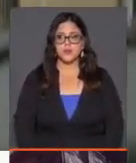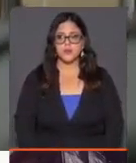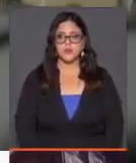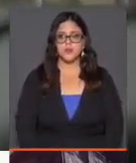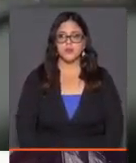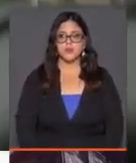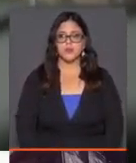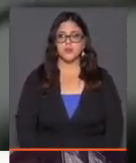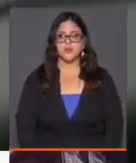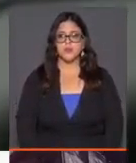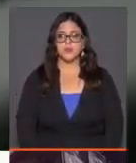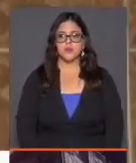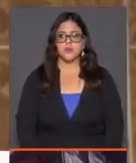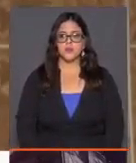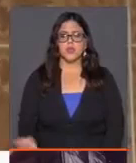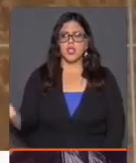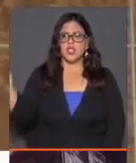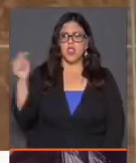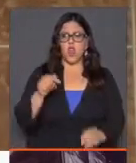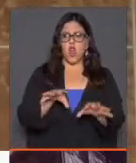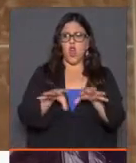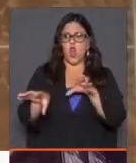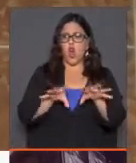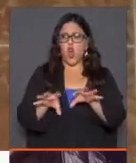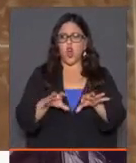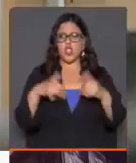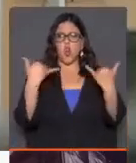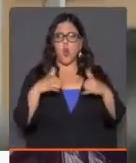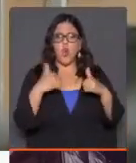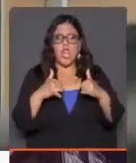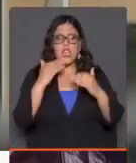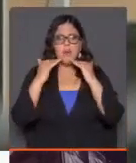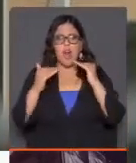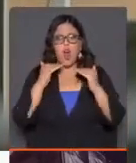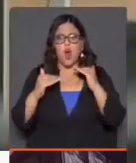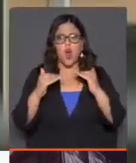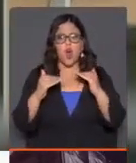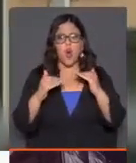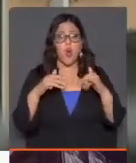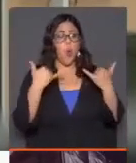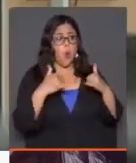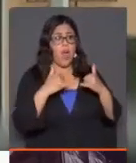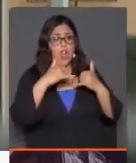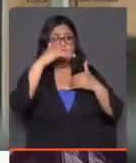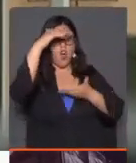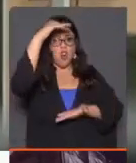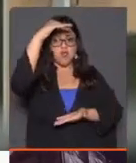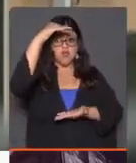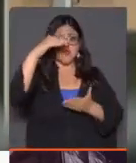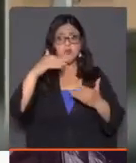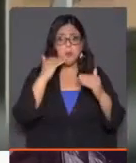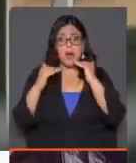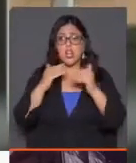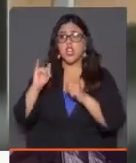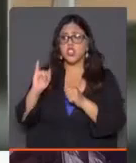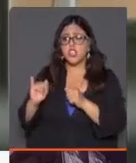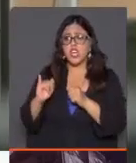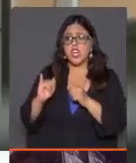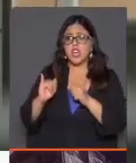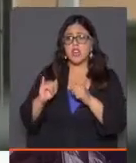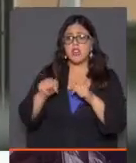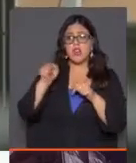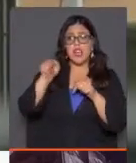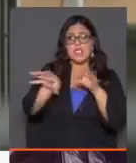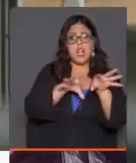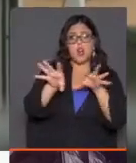Llegaba con tanta cosa que compraba un juguete a las cabros. Ah, le compró hartas cosas a los niños. Juguetes, ya. Esas cosas se las llevaron. ¿Y